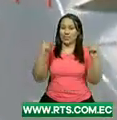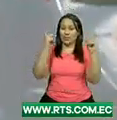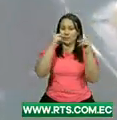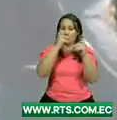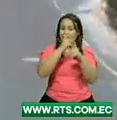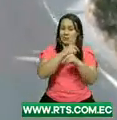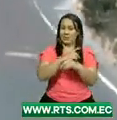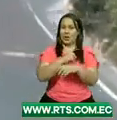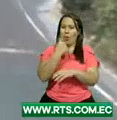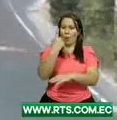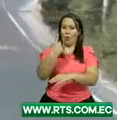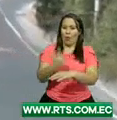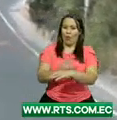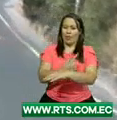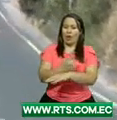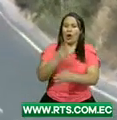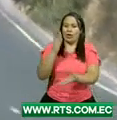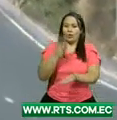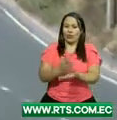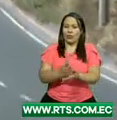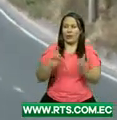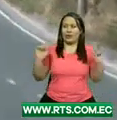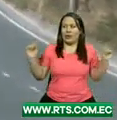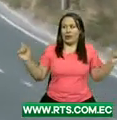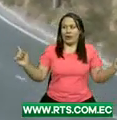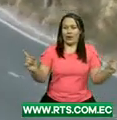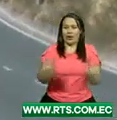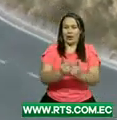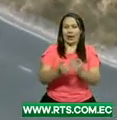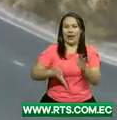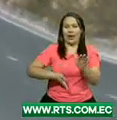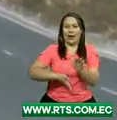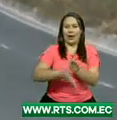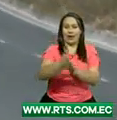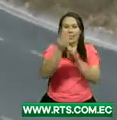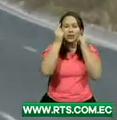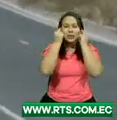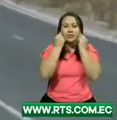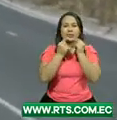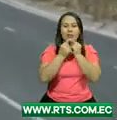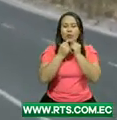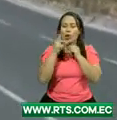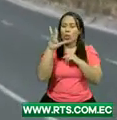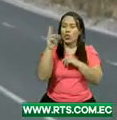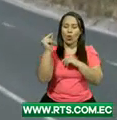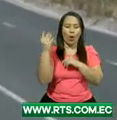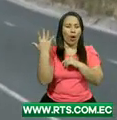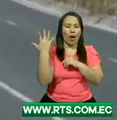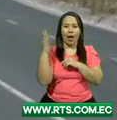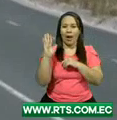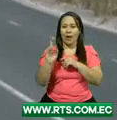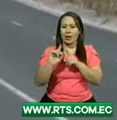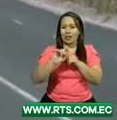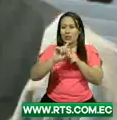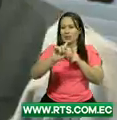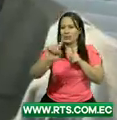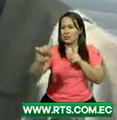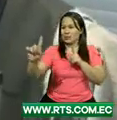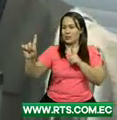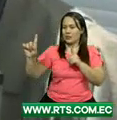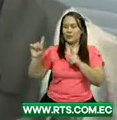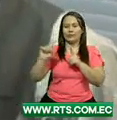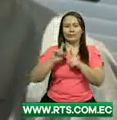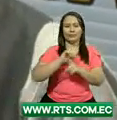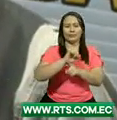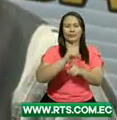incluso por cerca de una hora se suspendió la circulación por toda la avenida simón bolívar en el trayecto donde jones anvisa y viceversa se tomó